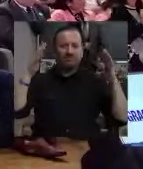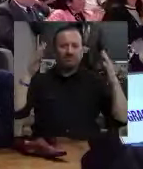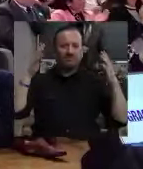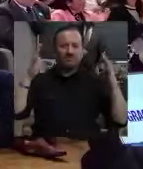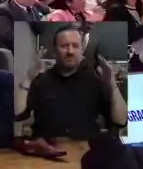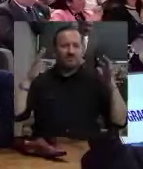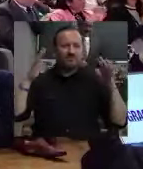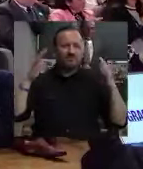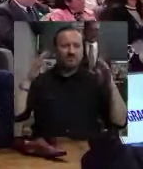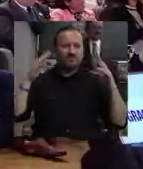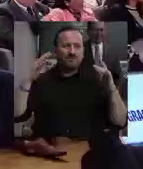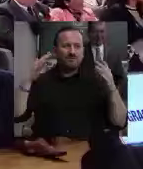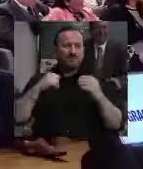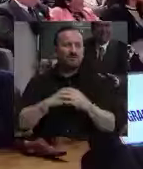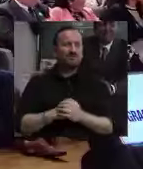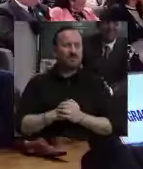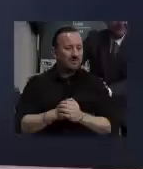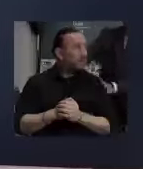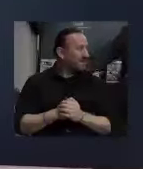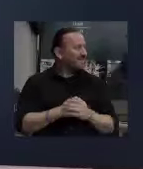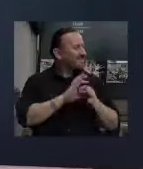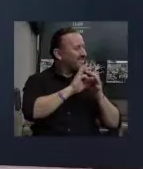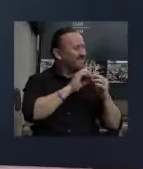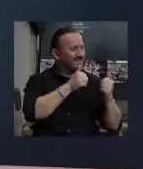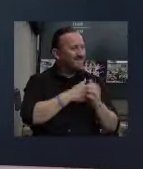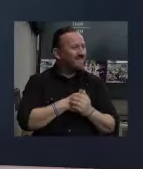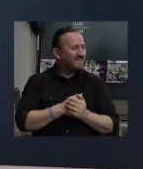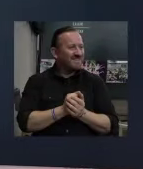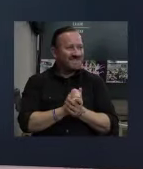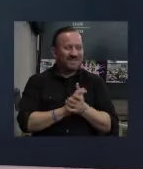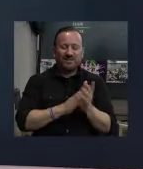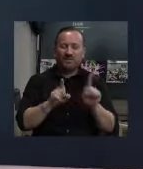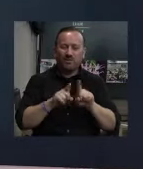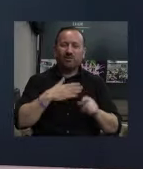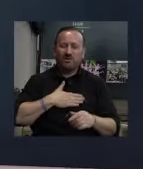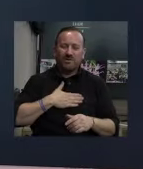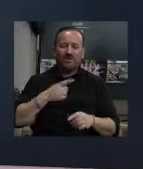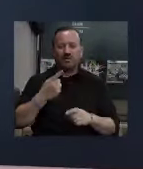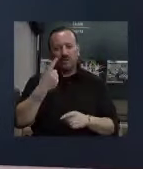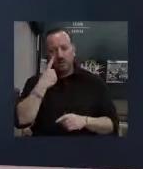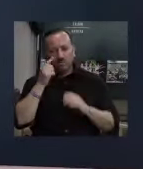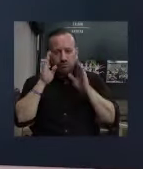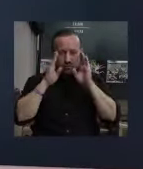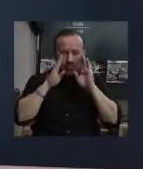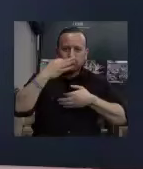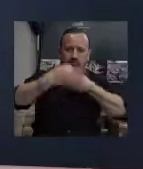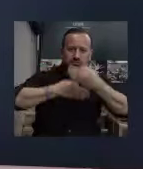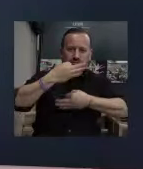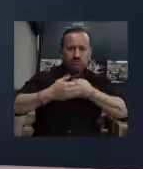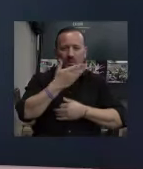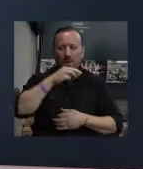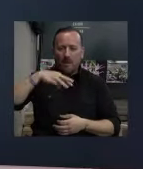preguntas de nu público Es realmente un privilegio haber escuchado la exposición de Mario Enrique